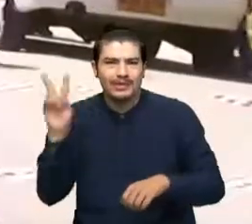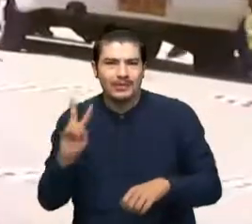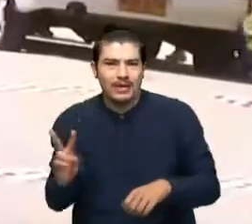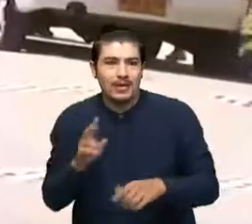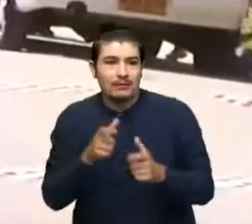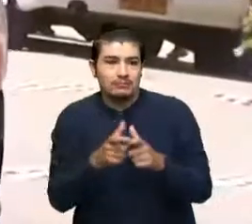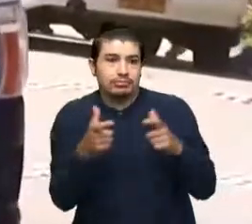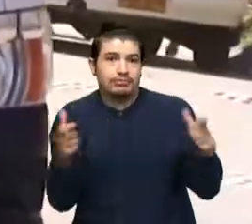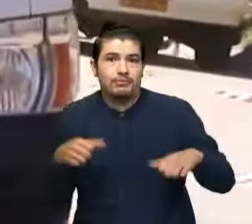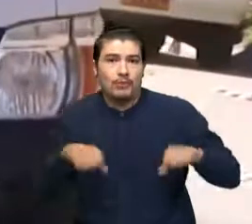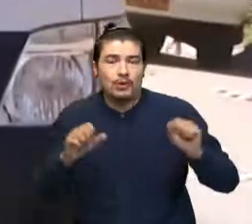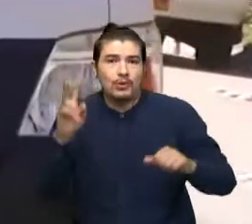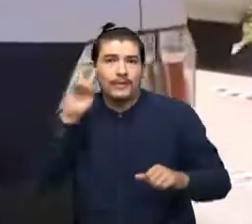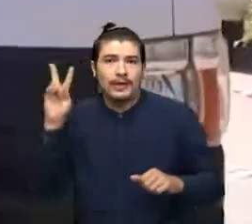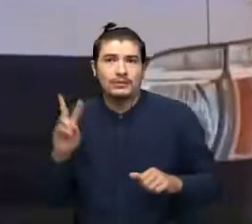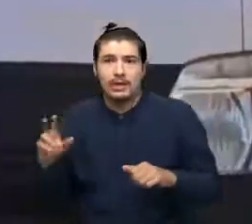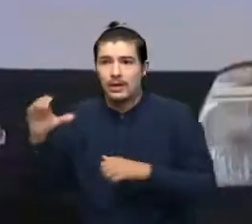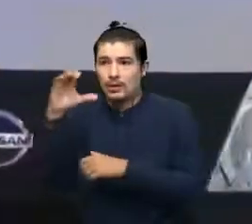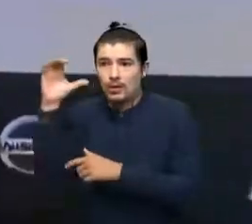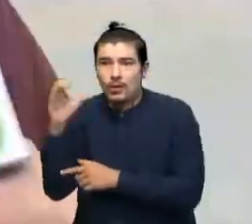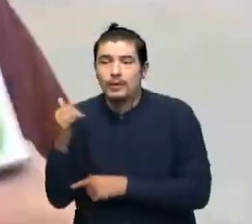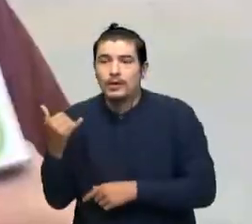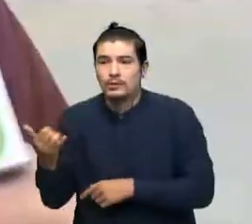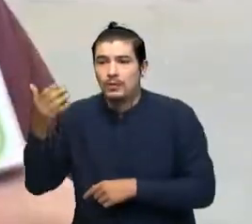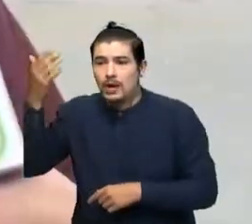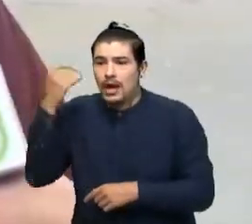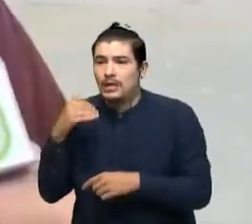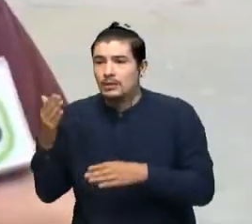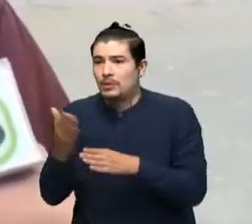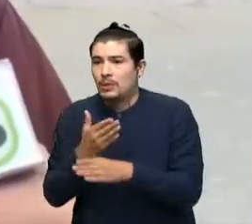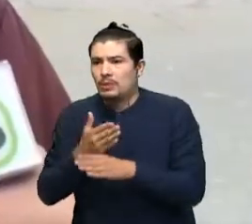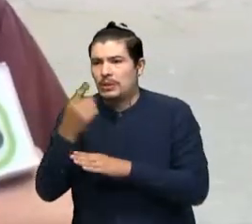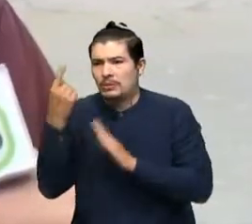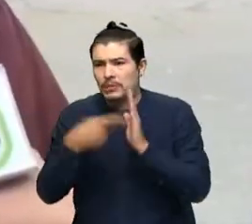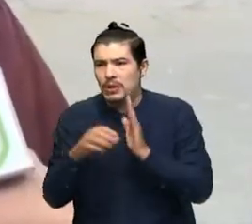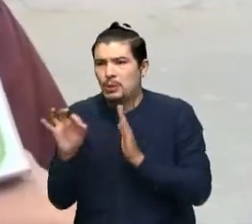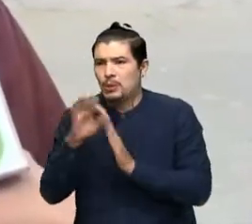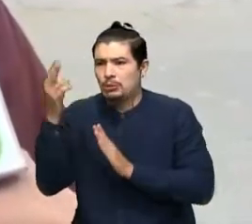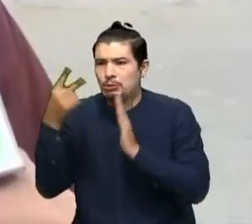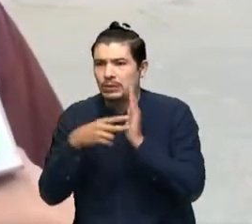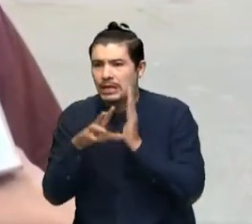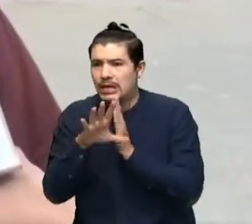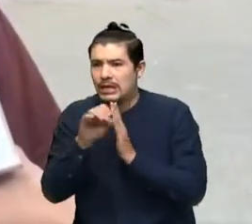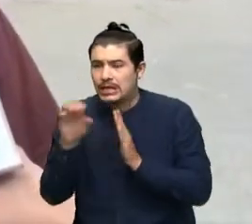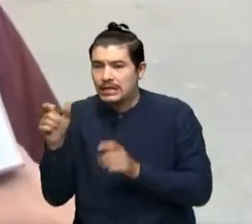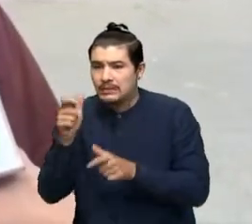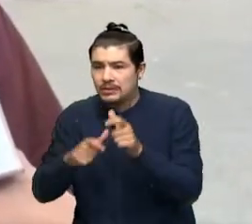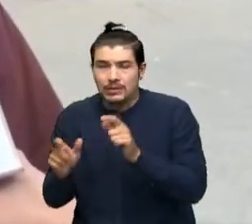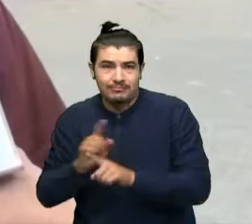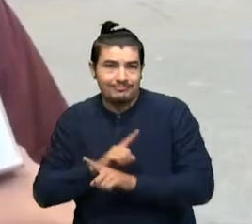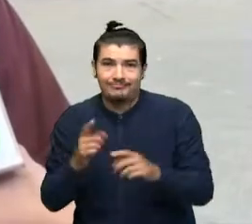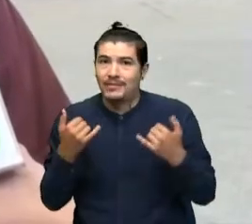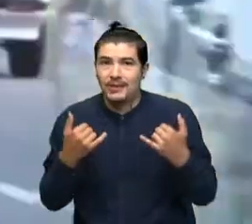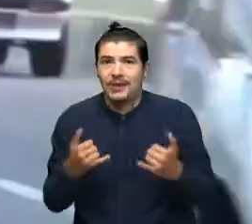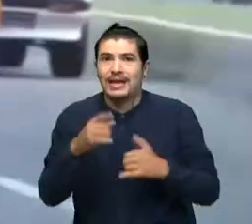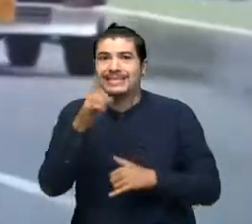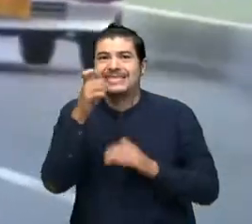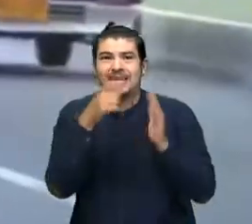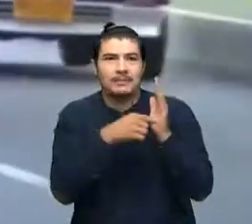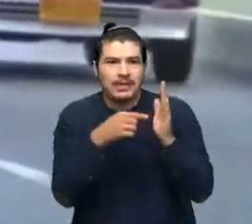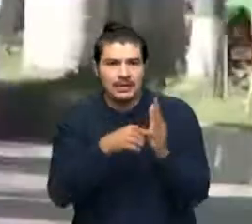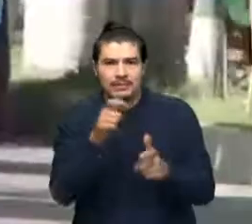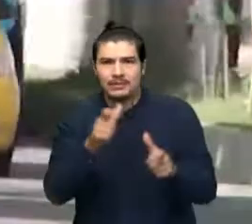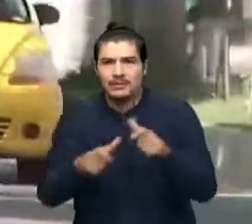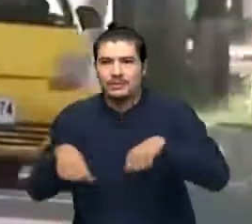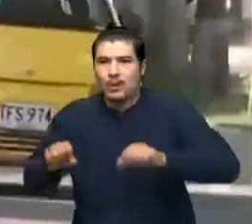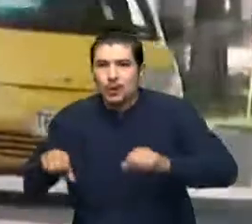pues, ya el número de motociclistas de colombianos, que era un problema de 2.000 o 1.500 personas, ya estamos llegando a 5.000 o 6.000 motociclistas. La